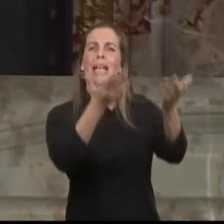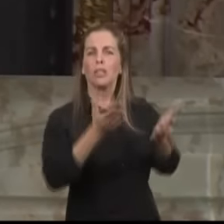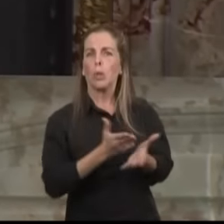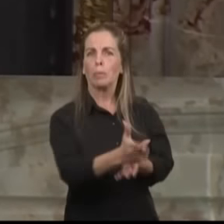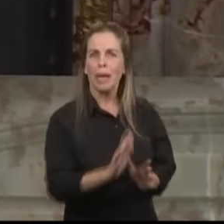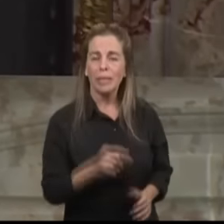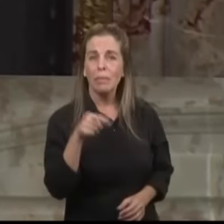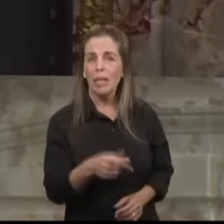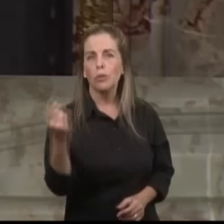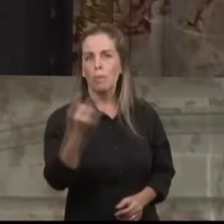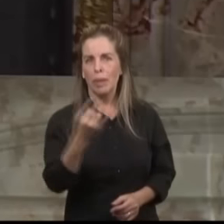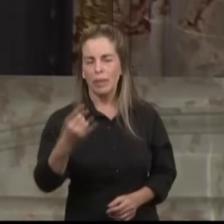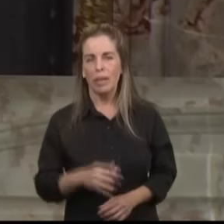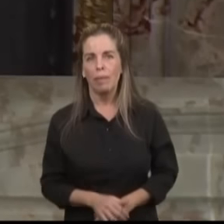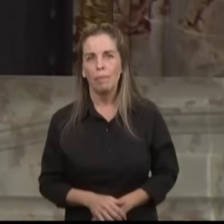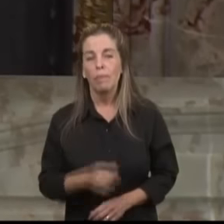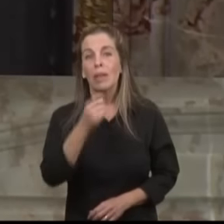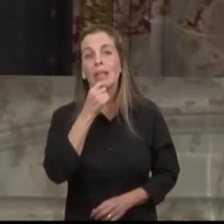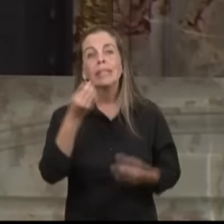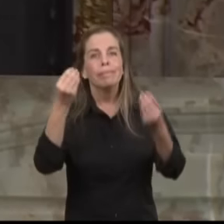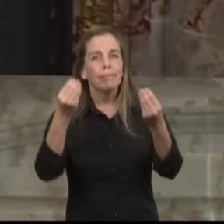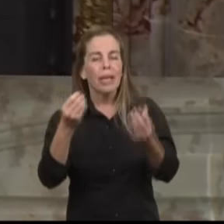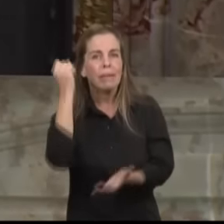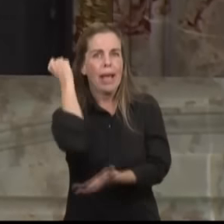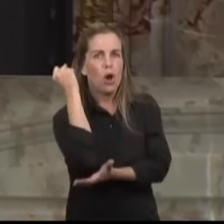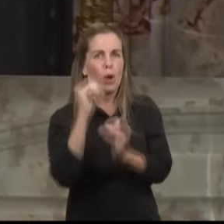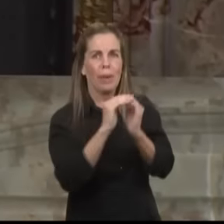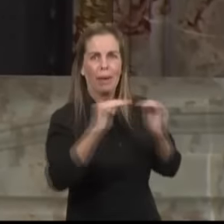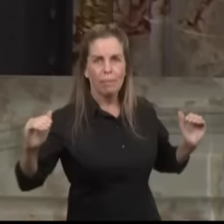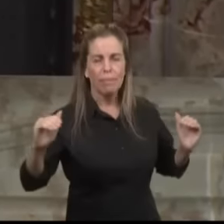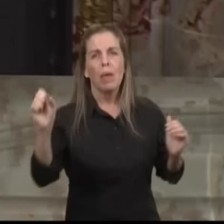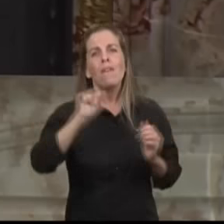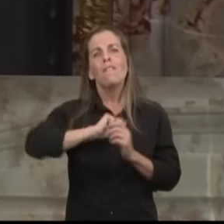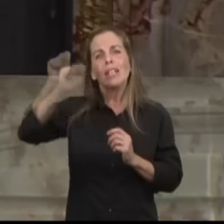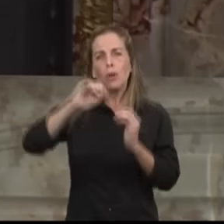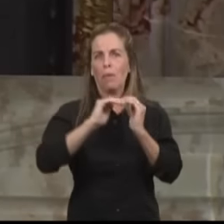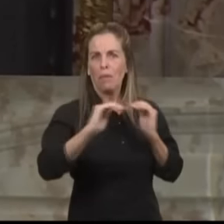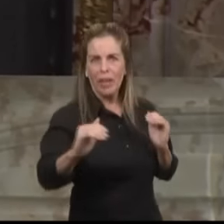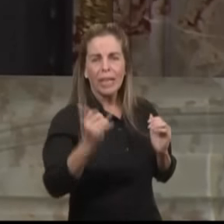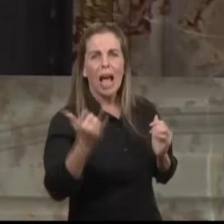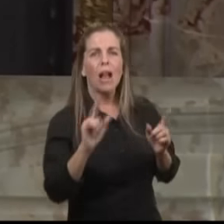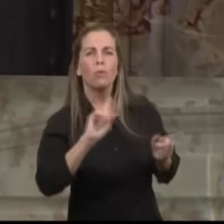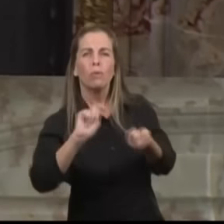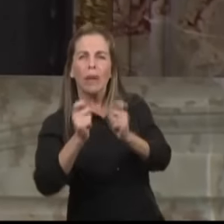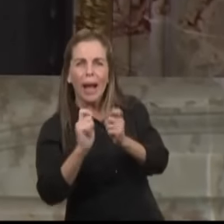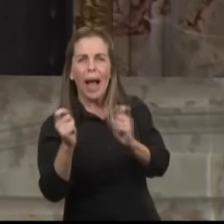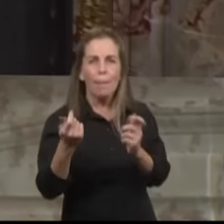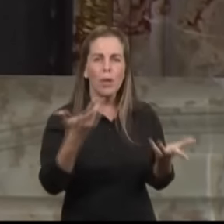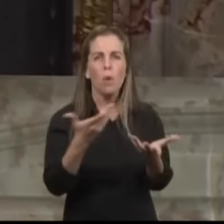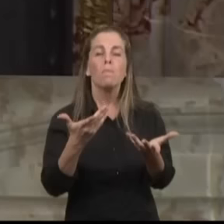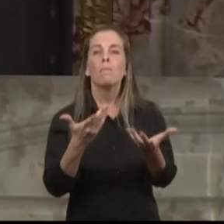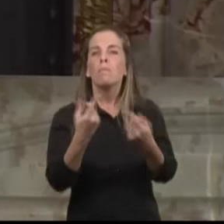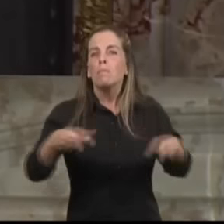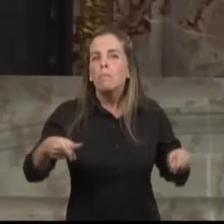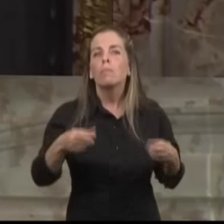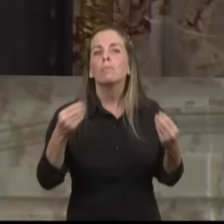es falso. Cuando la base monetaria está fija, si por algún motivo se produce un cambio en la composición de la demanda